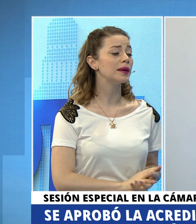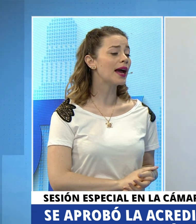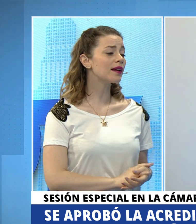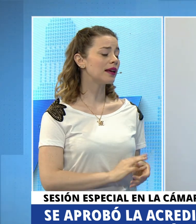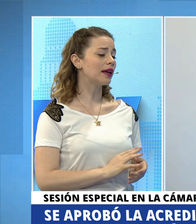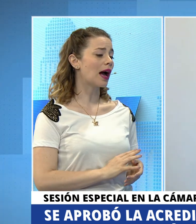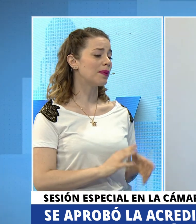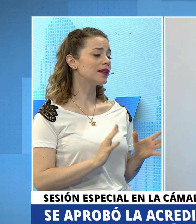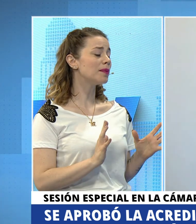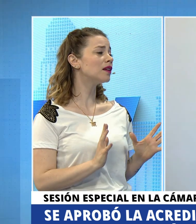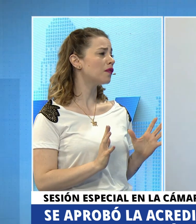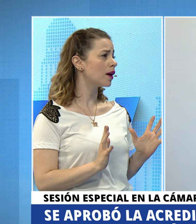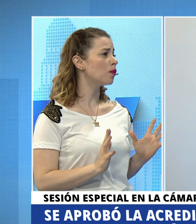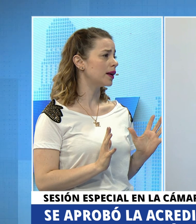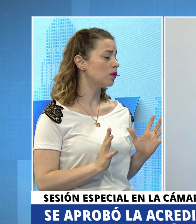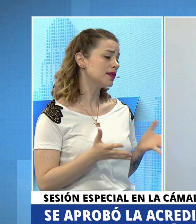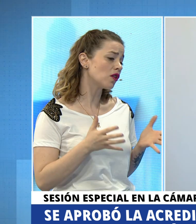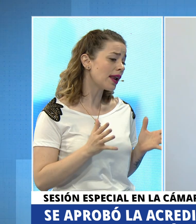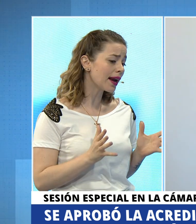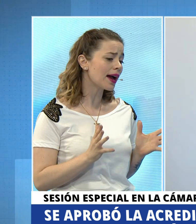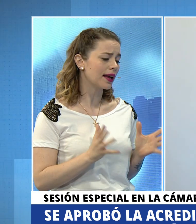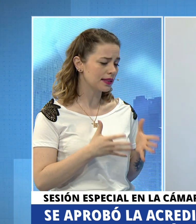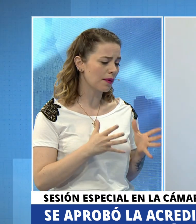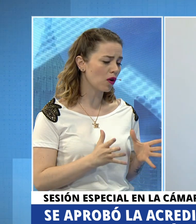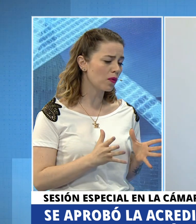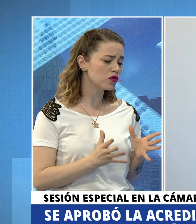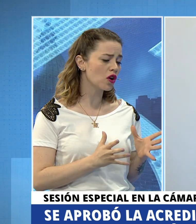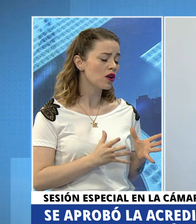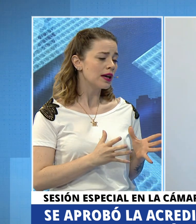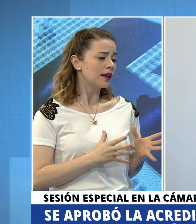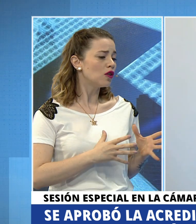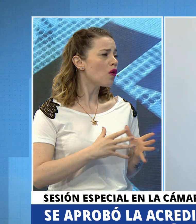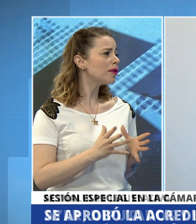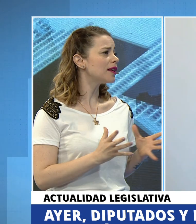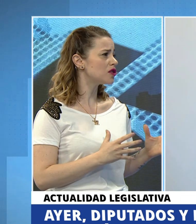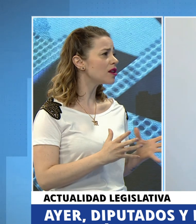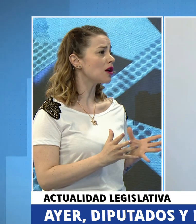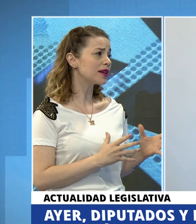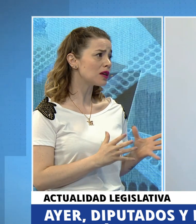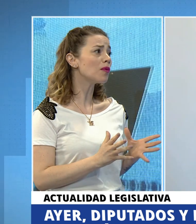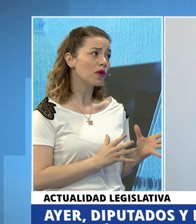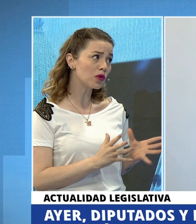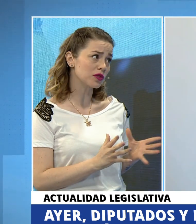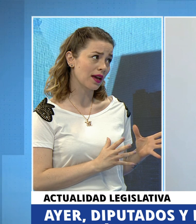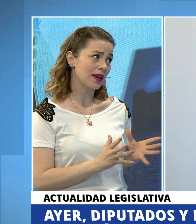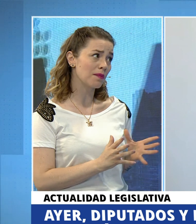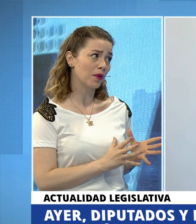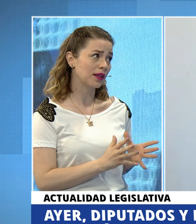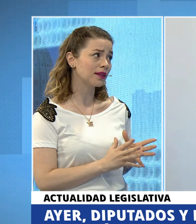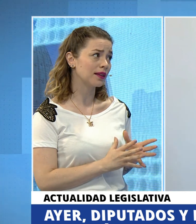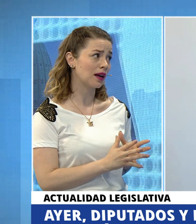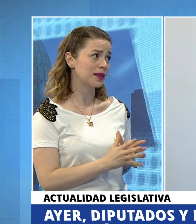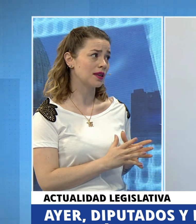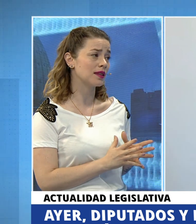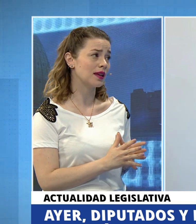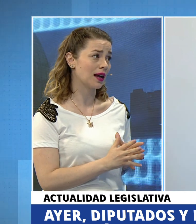para terminar, aparentemente fue una sesión larga en la que se trabajó mucho. No hubo tensiones, aunque sí hubo un cruce ahí